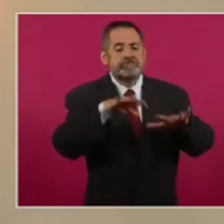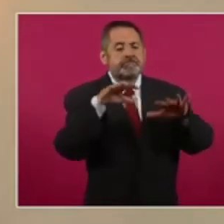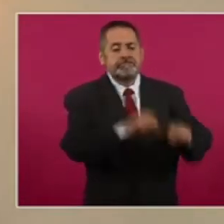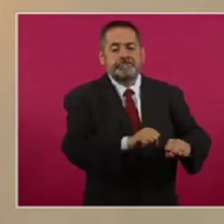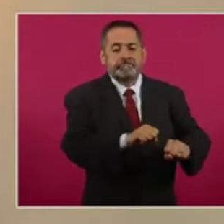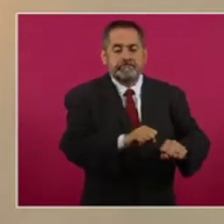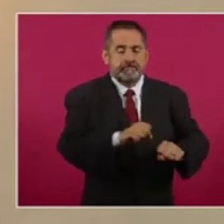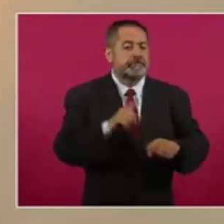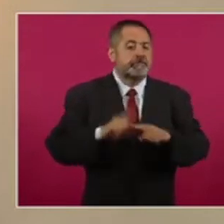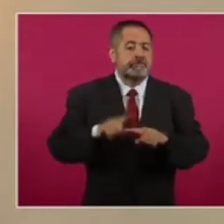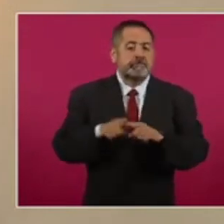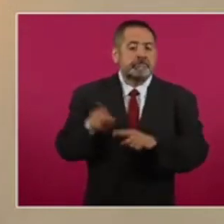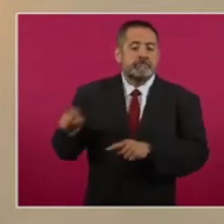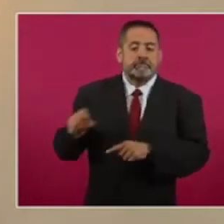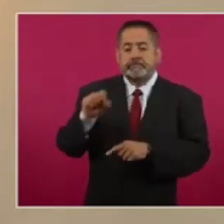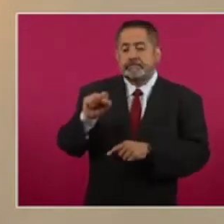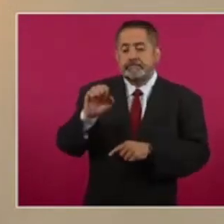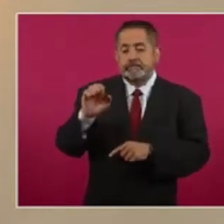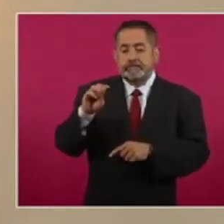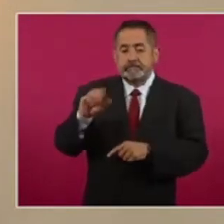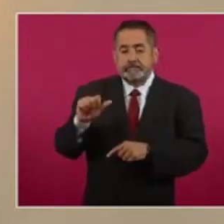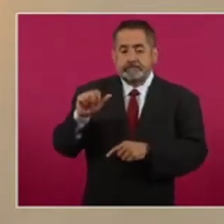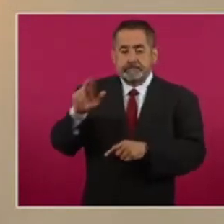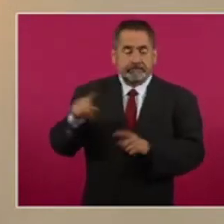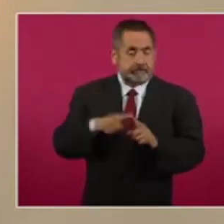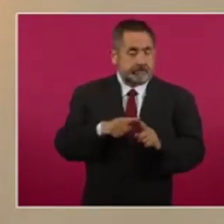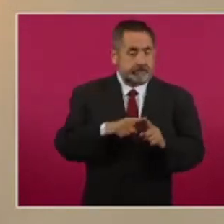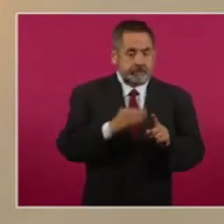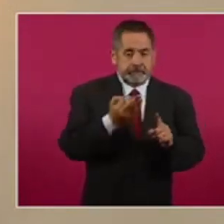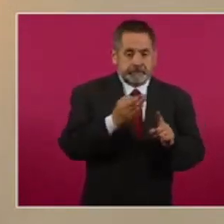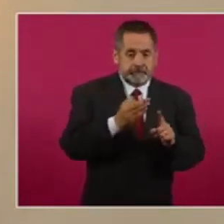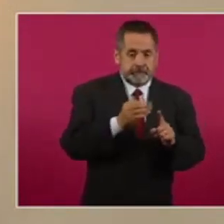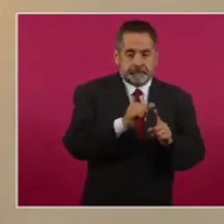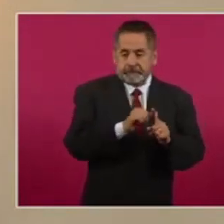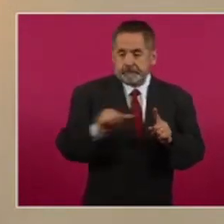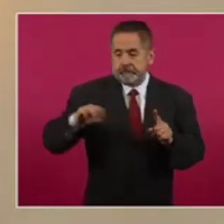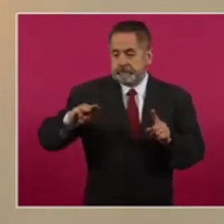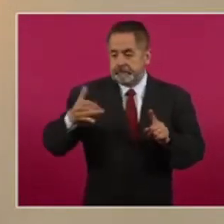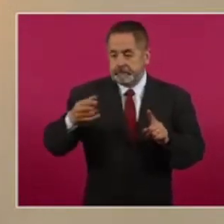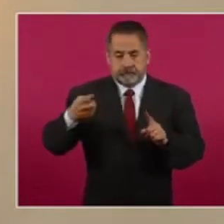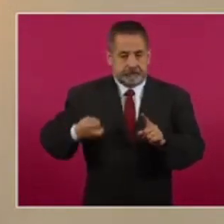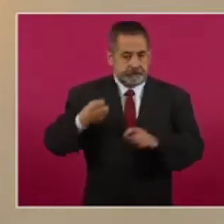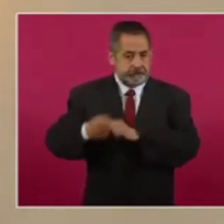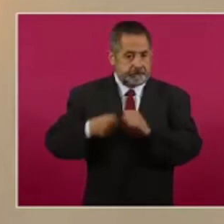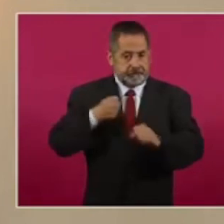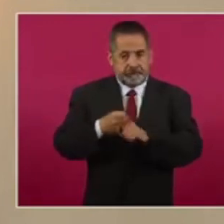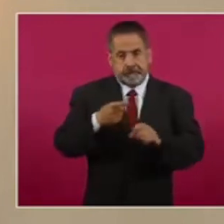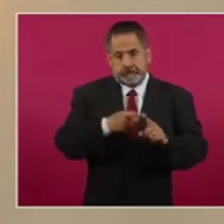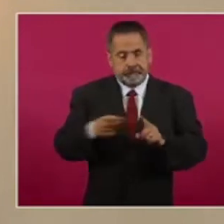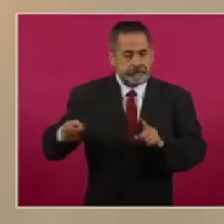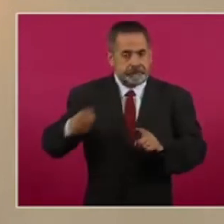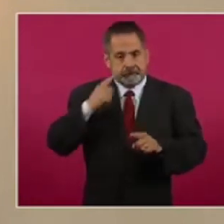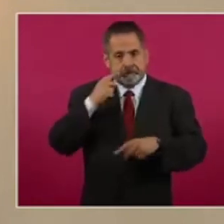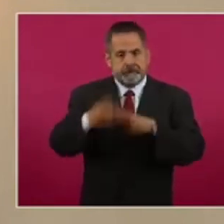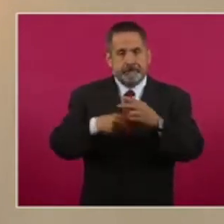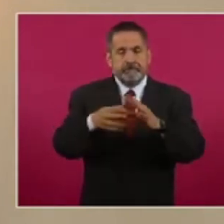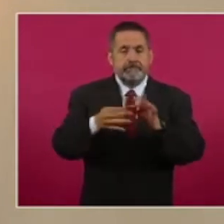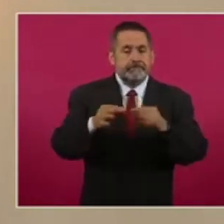la Secretaría de la Marina entre febrero y mayo del presente año. Es muy importante